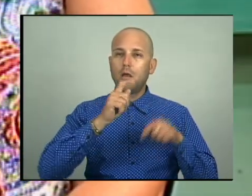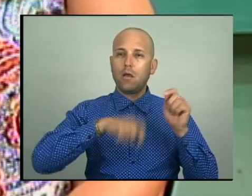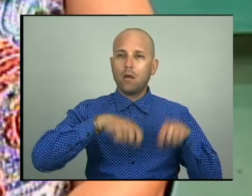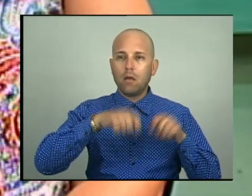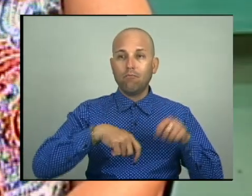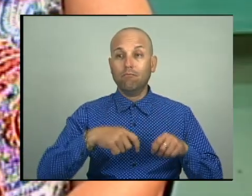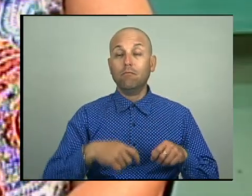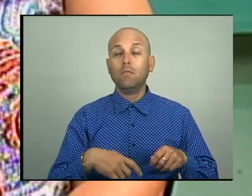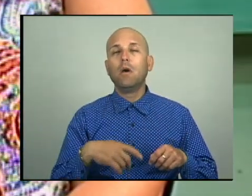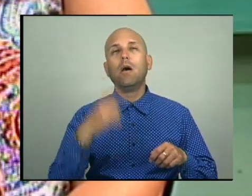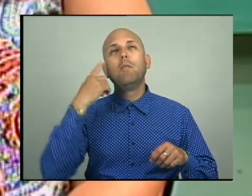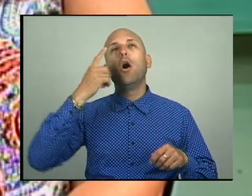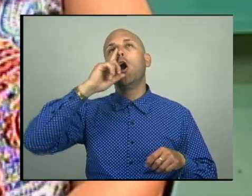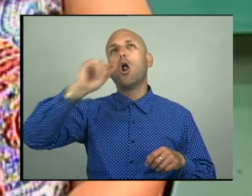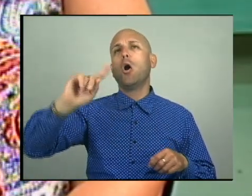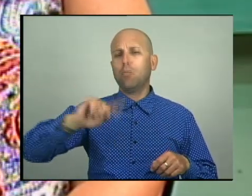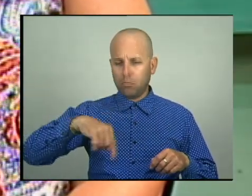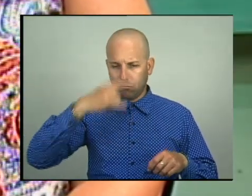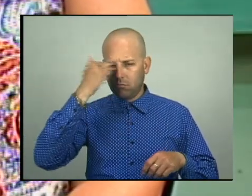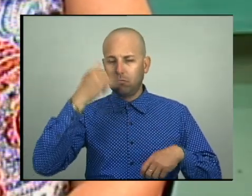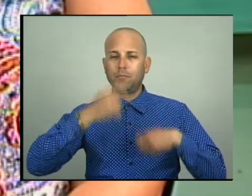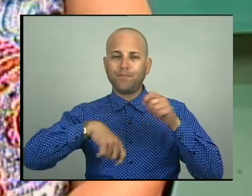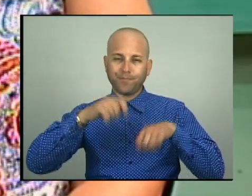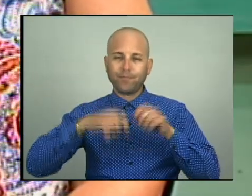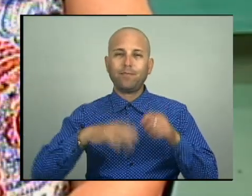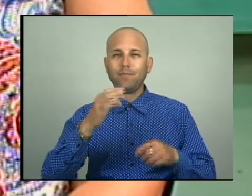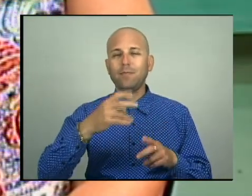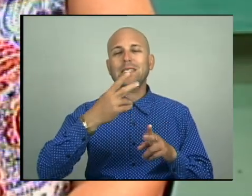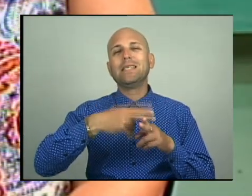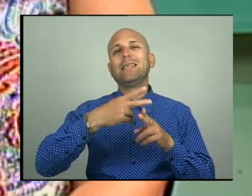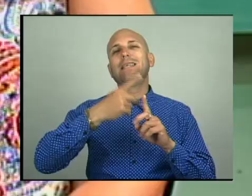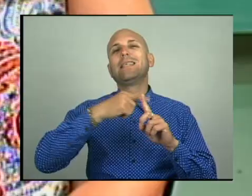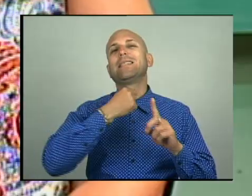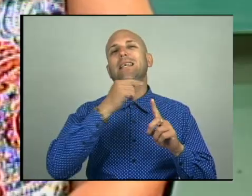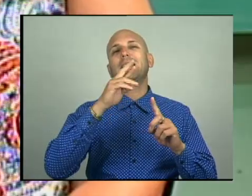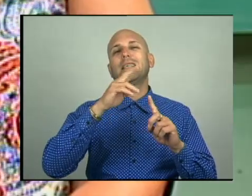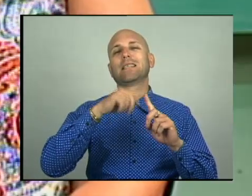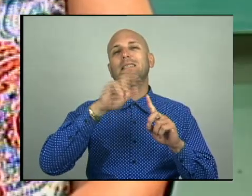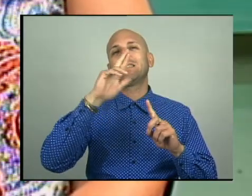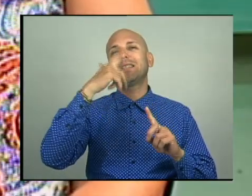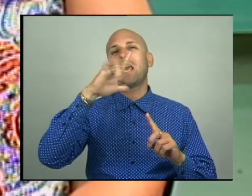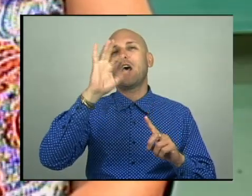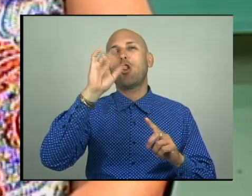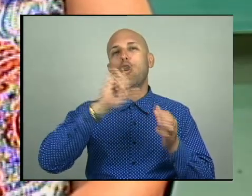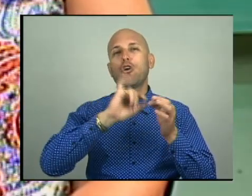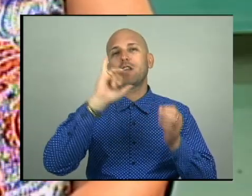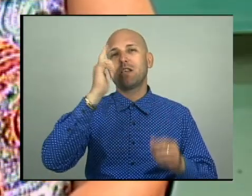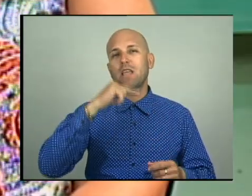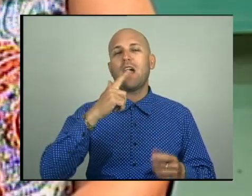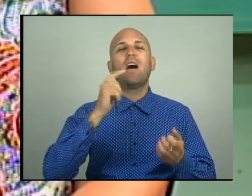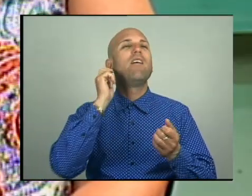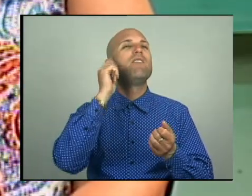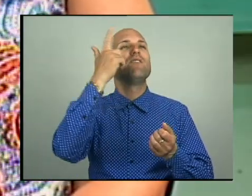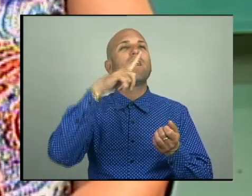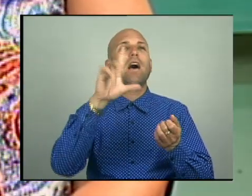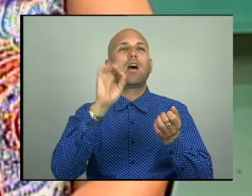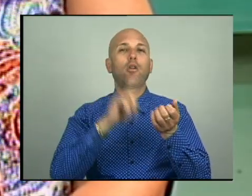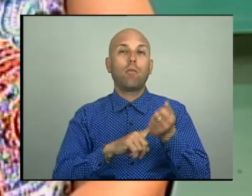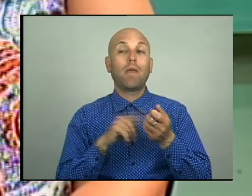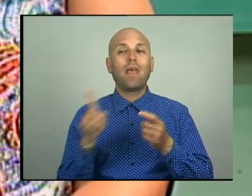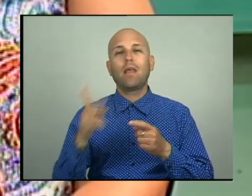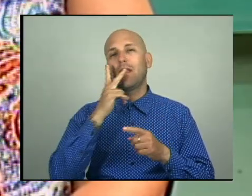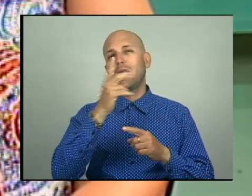a los cuales se les diagnostica la tetralogía de Fallot reciben el tratamiento que requieren y luego un